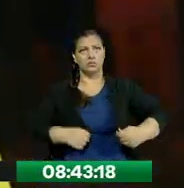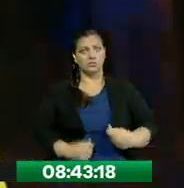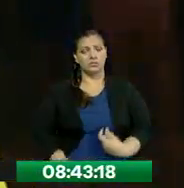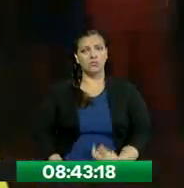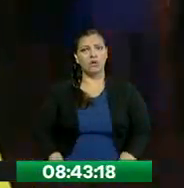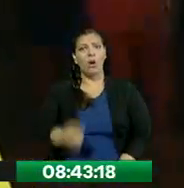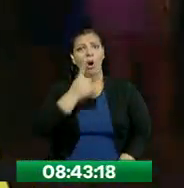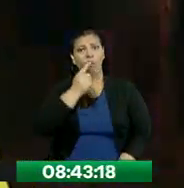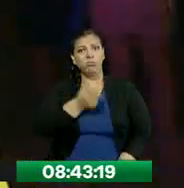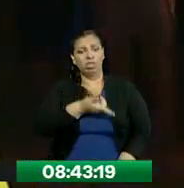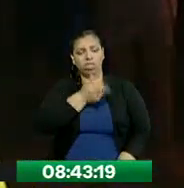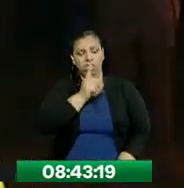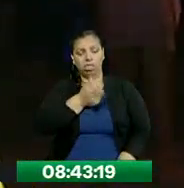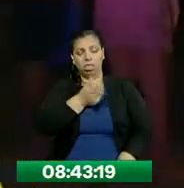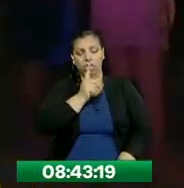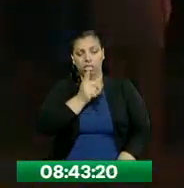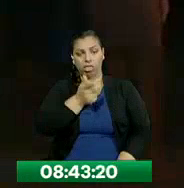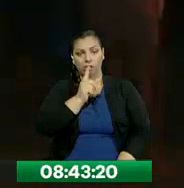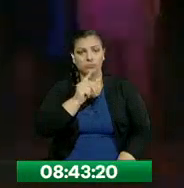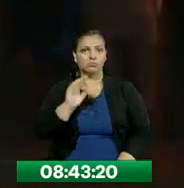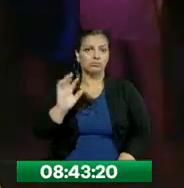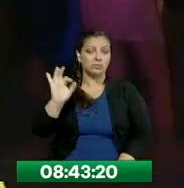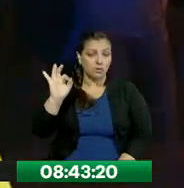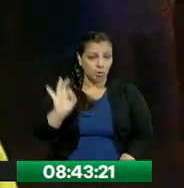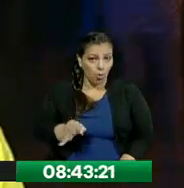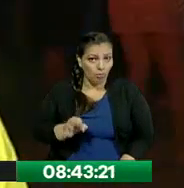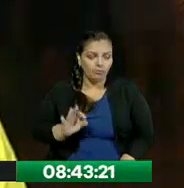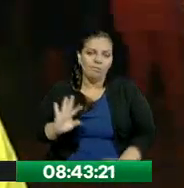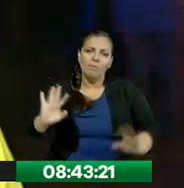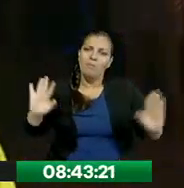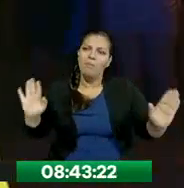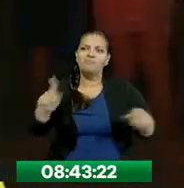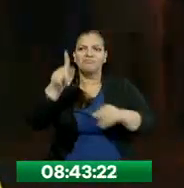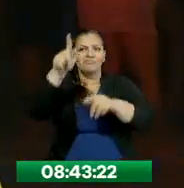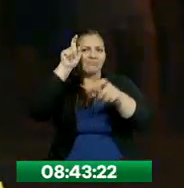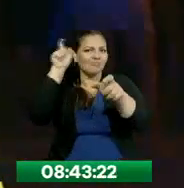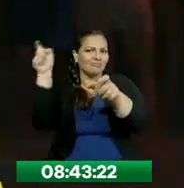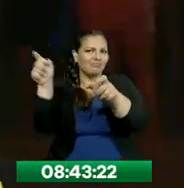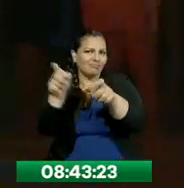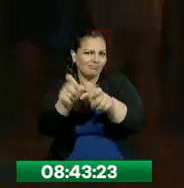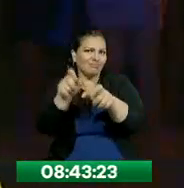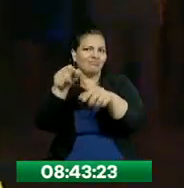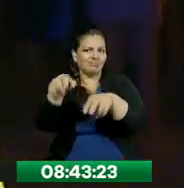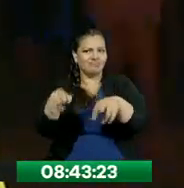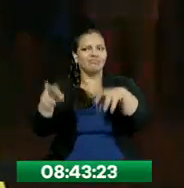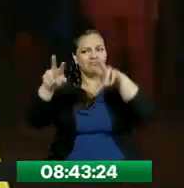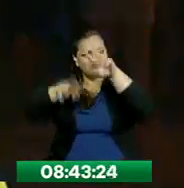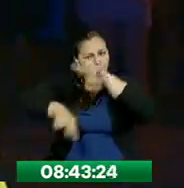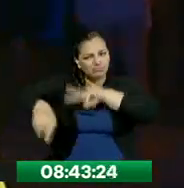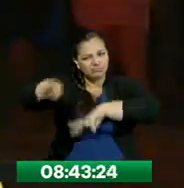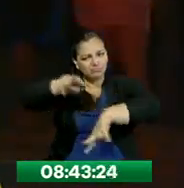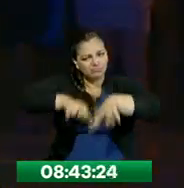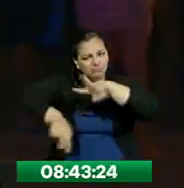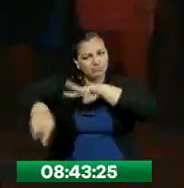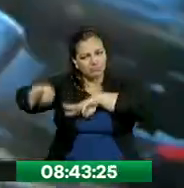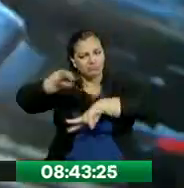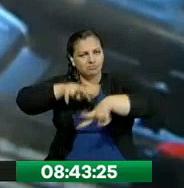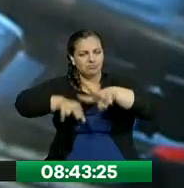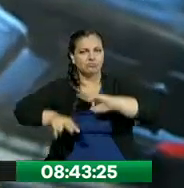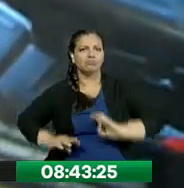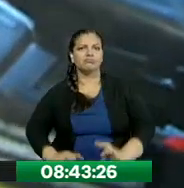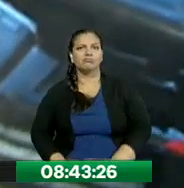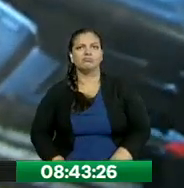ingerido licor. Tenemos que comprobarlo en la fiscalía con la prueba respectiva. Con la prueba respectiva se saca todo